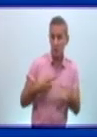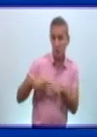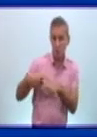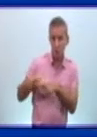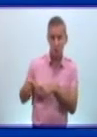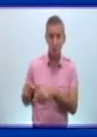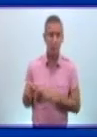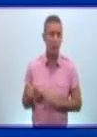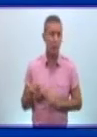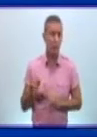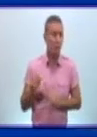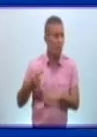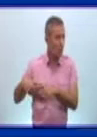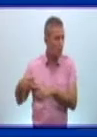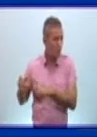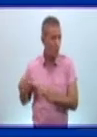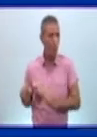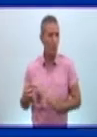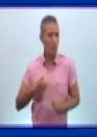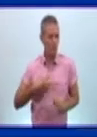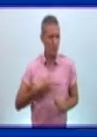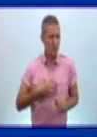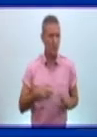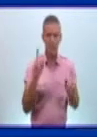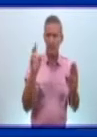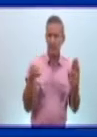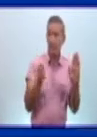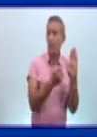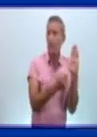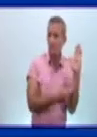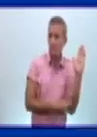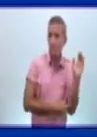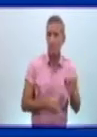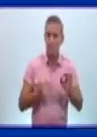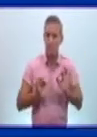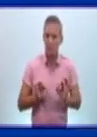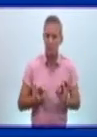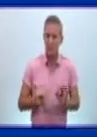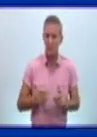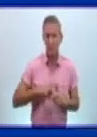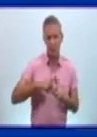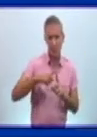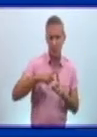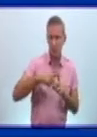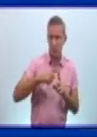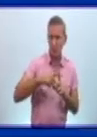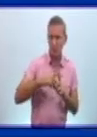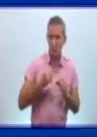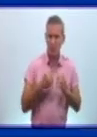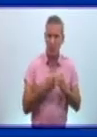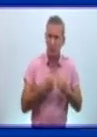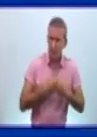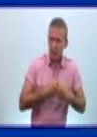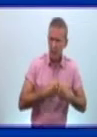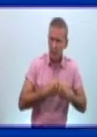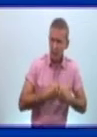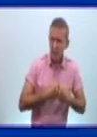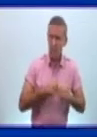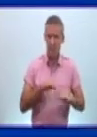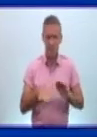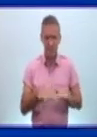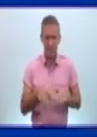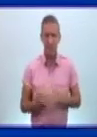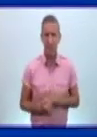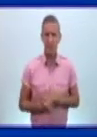u otras y poseen propiedades constantes a una temperatura y presión determinadas o a una de estas